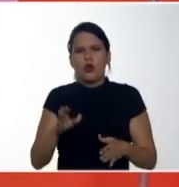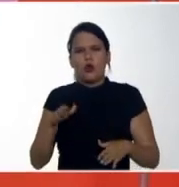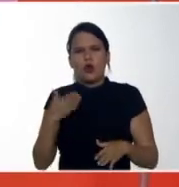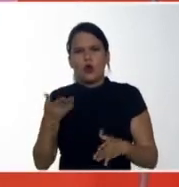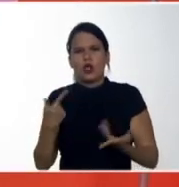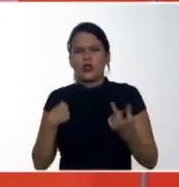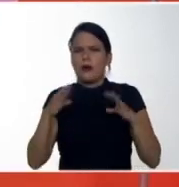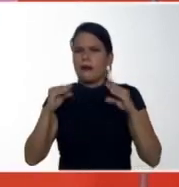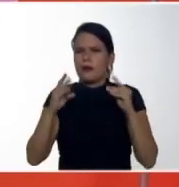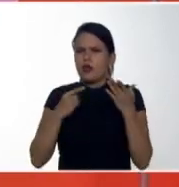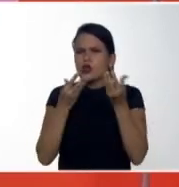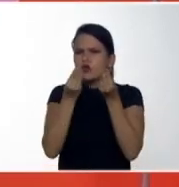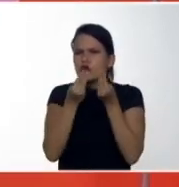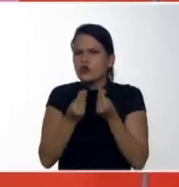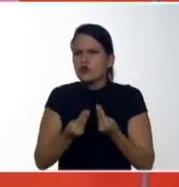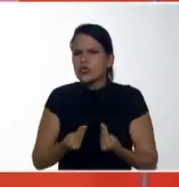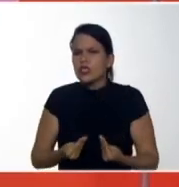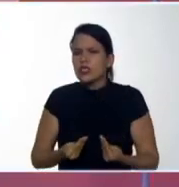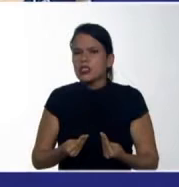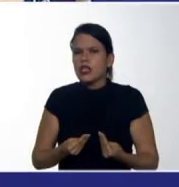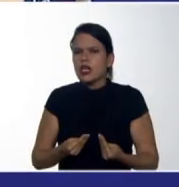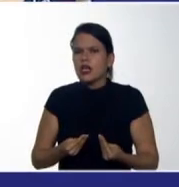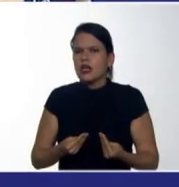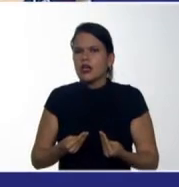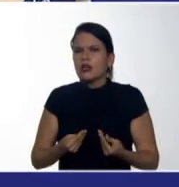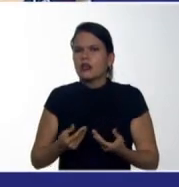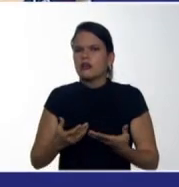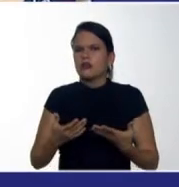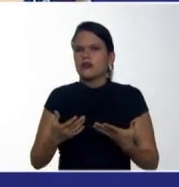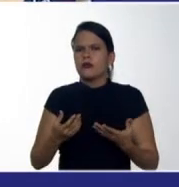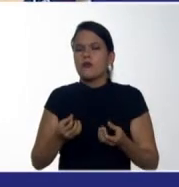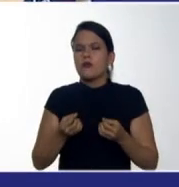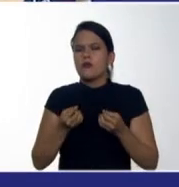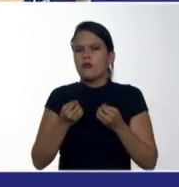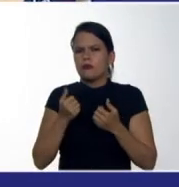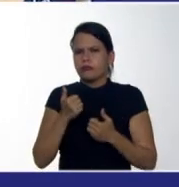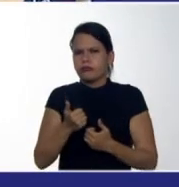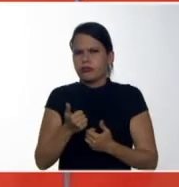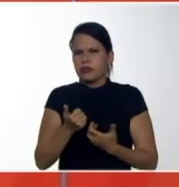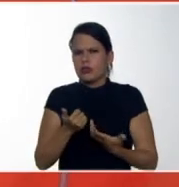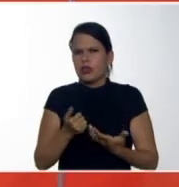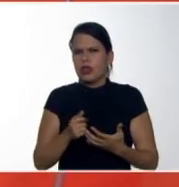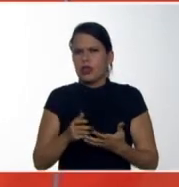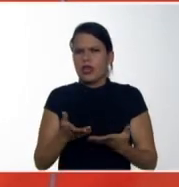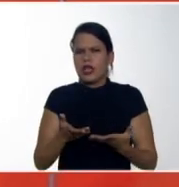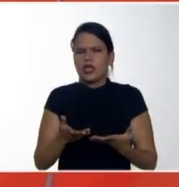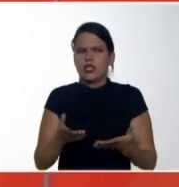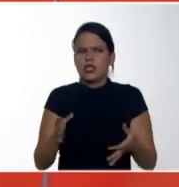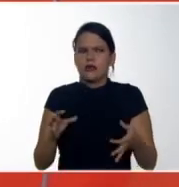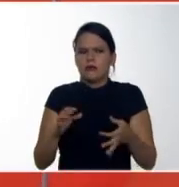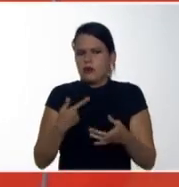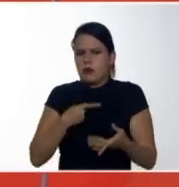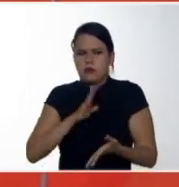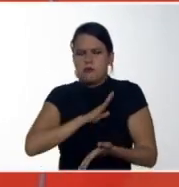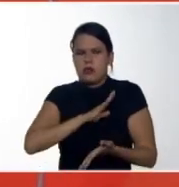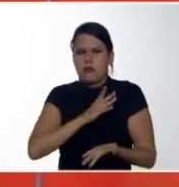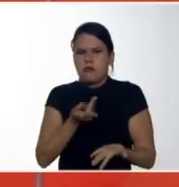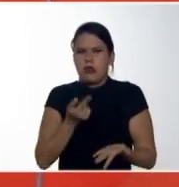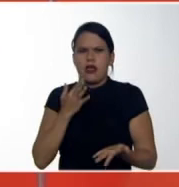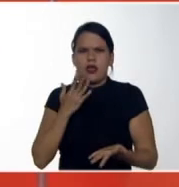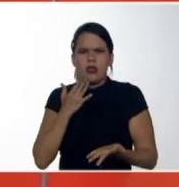de sustancias puras y mezclas, sustancias puras, las que son constituidas por ellas mismas. Por ejemplo,